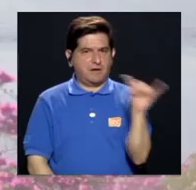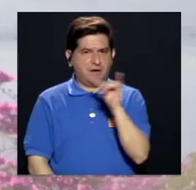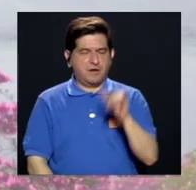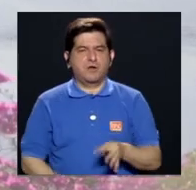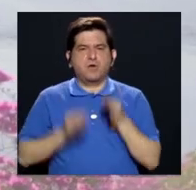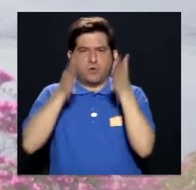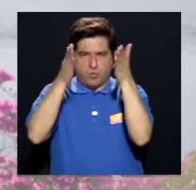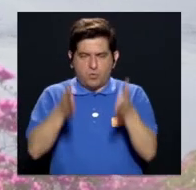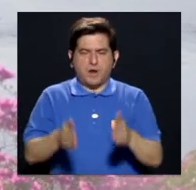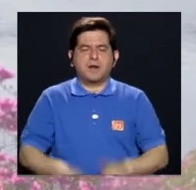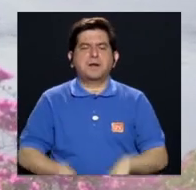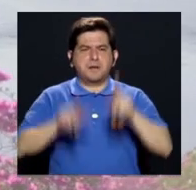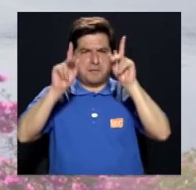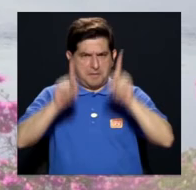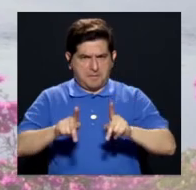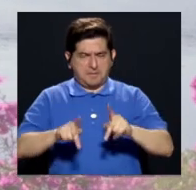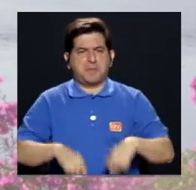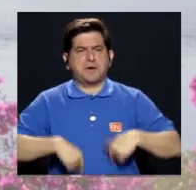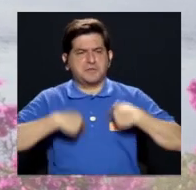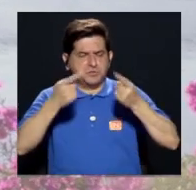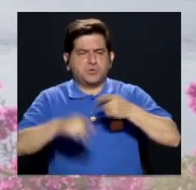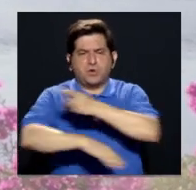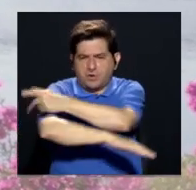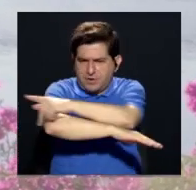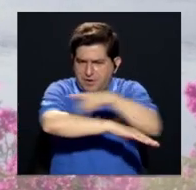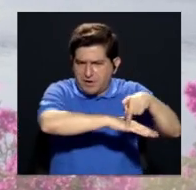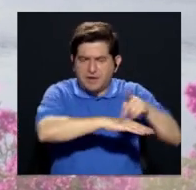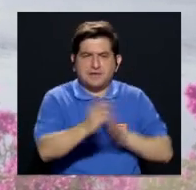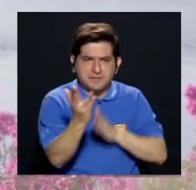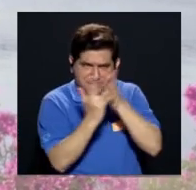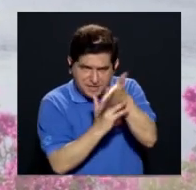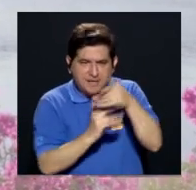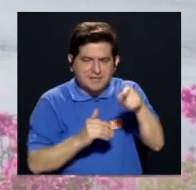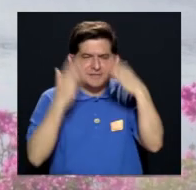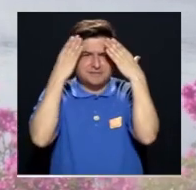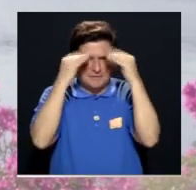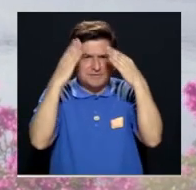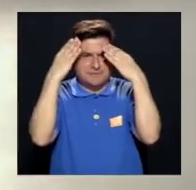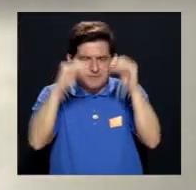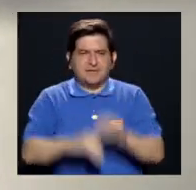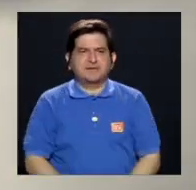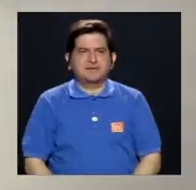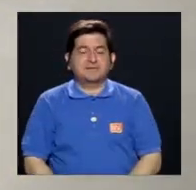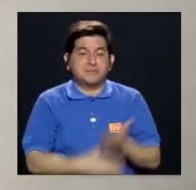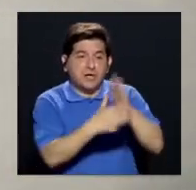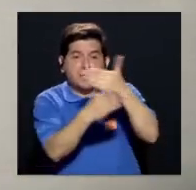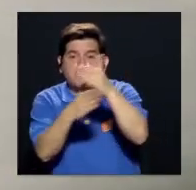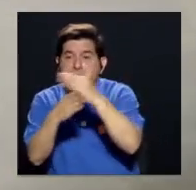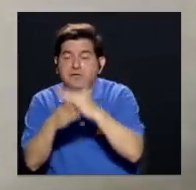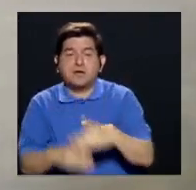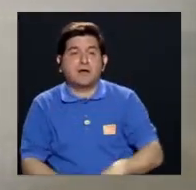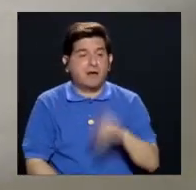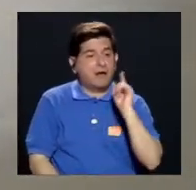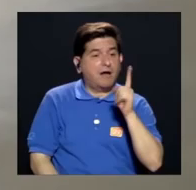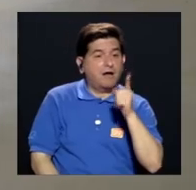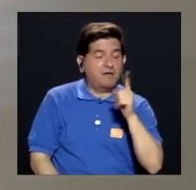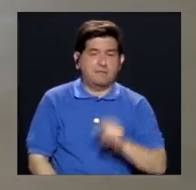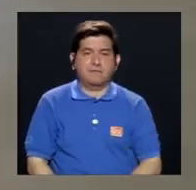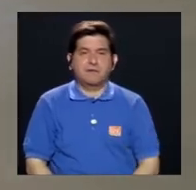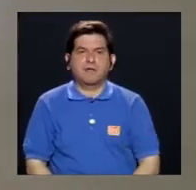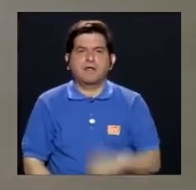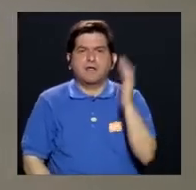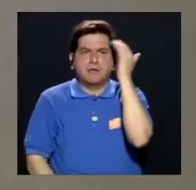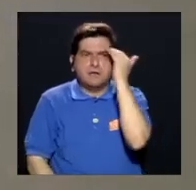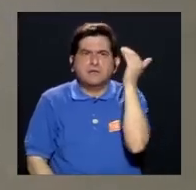los turistas y mucha gente que va hacia las playas accesa esta información y se distribuye la advertencia a través de eso y